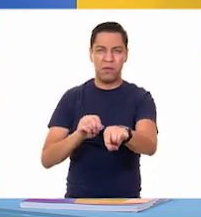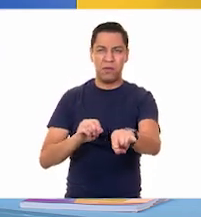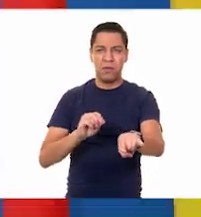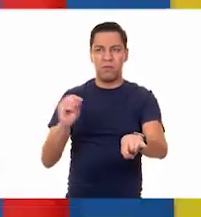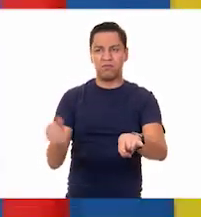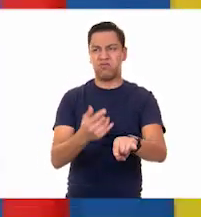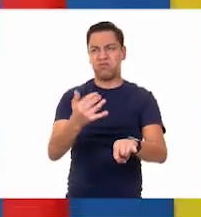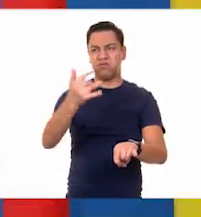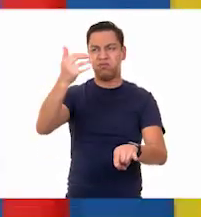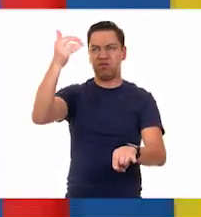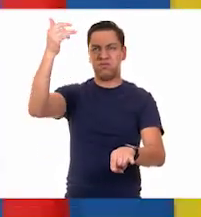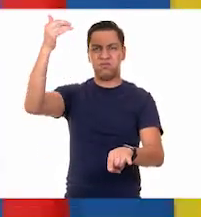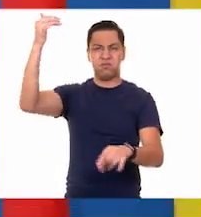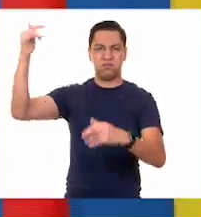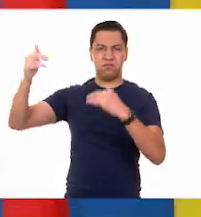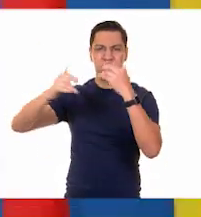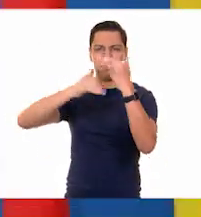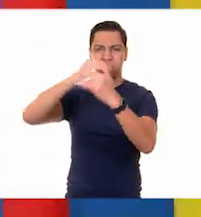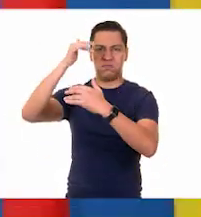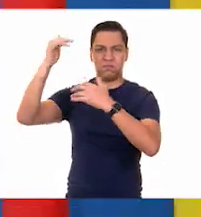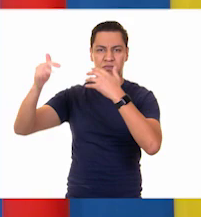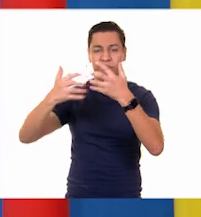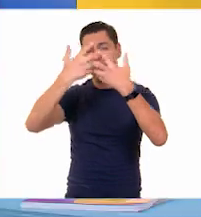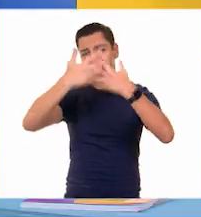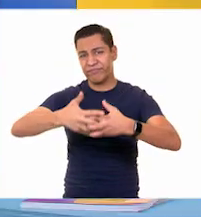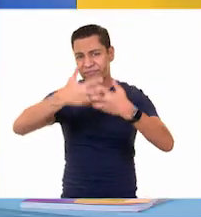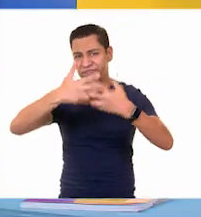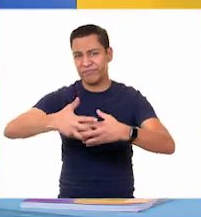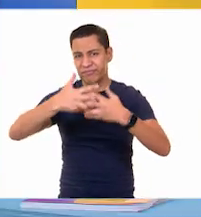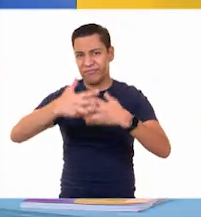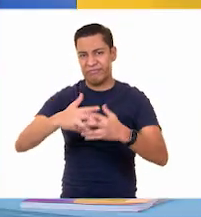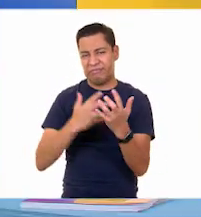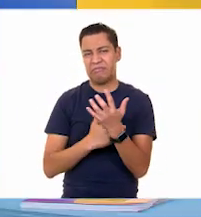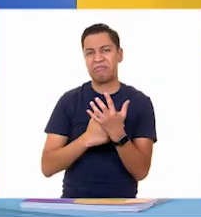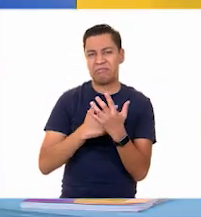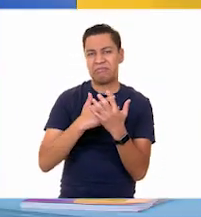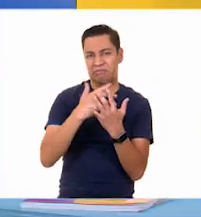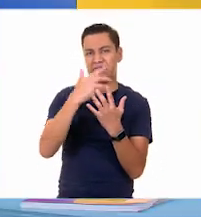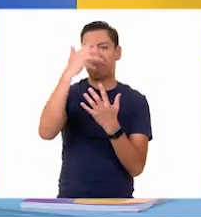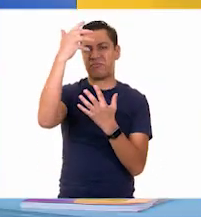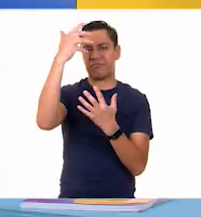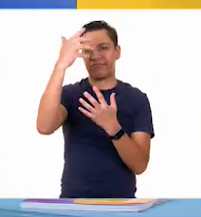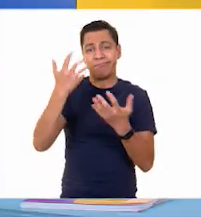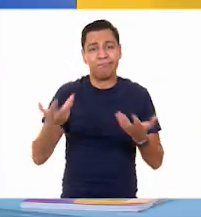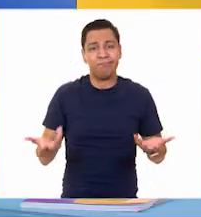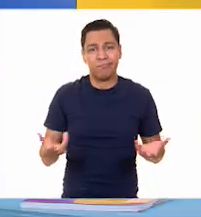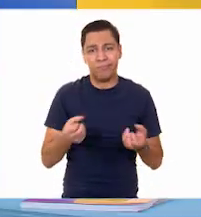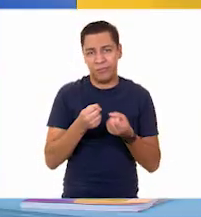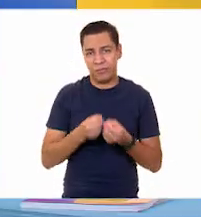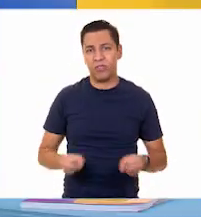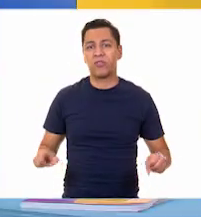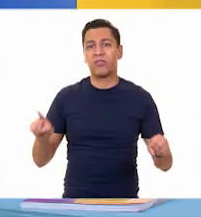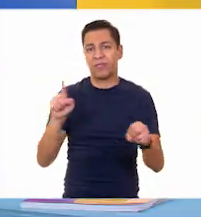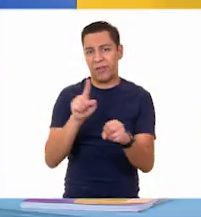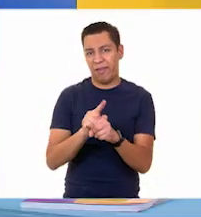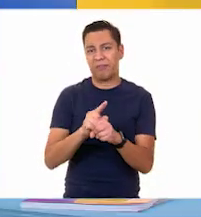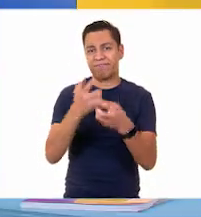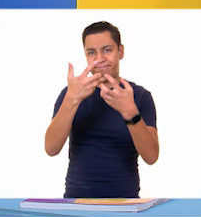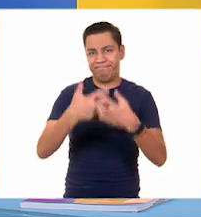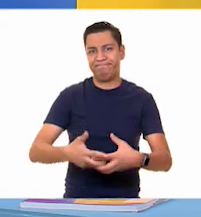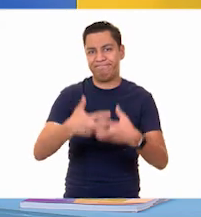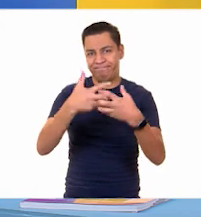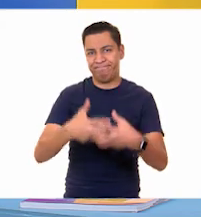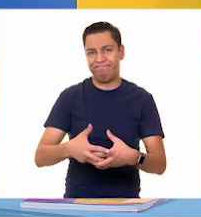zona. ¿Cómo que a la actividad industrial desmedida? Sí, recuerda que nuestra sociedad es una sociedad industrial,